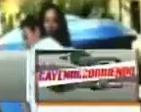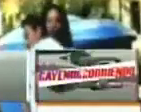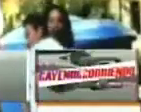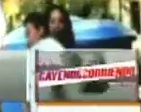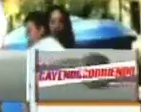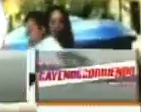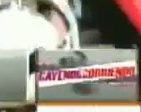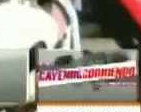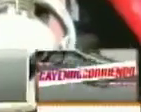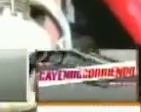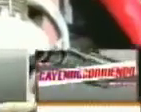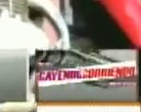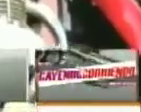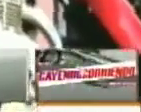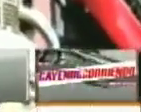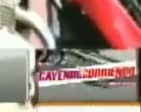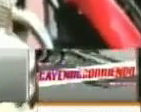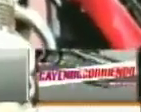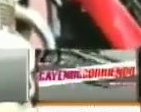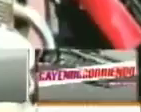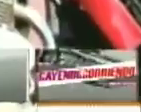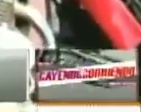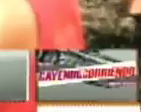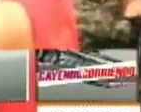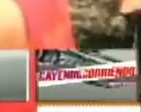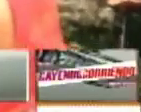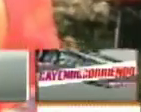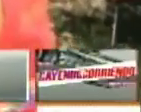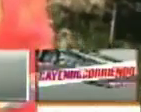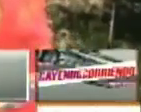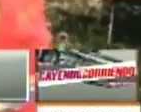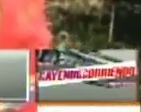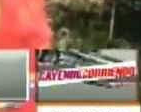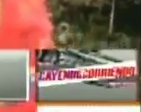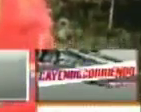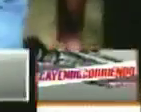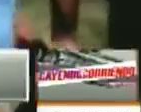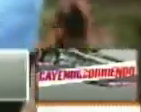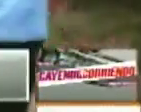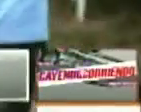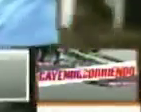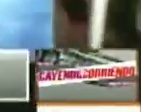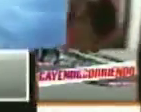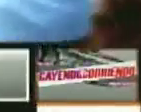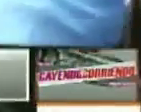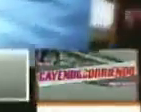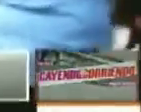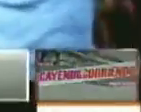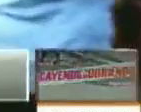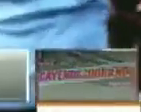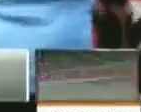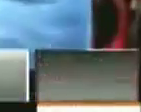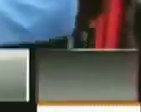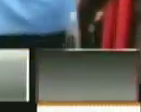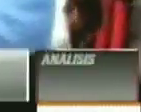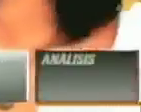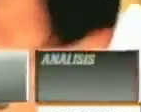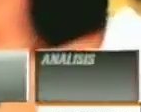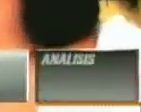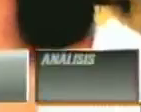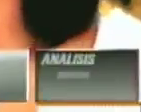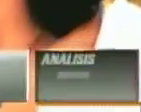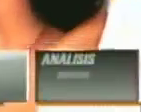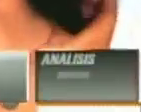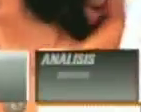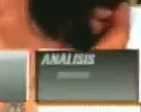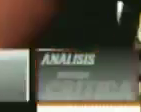nosotros con Chávez. Nosotros somos la esquina, la parranda, el dominó, el sancocho, la sardina, esa callapa soy yo. Uno solo